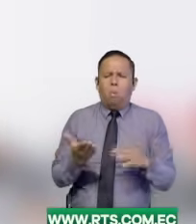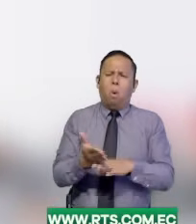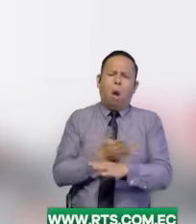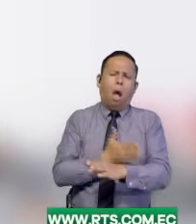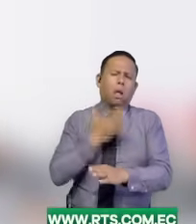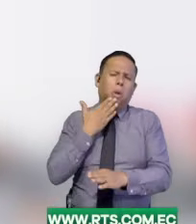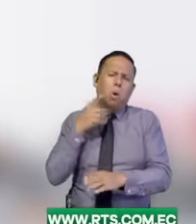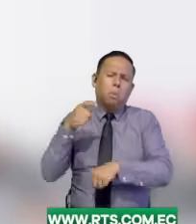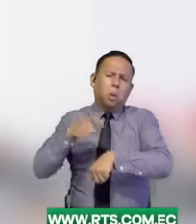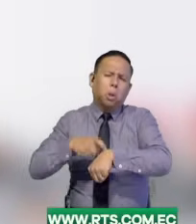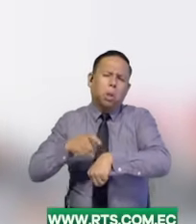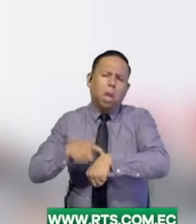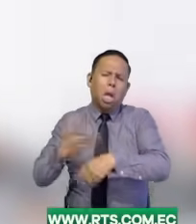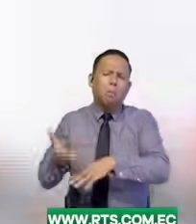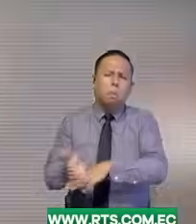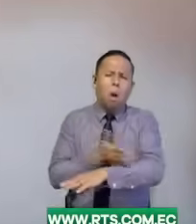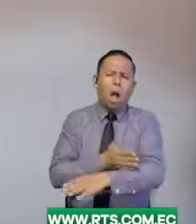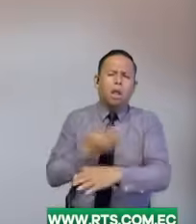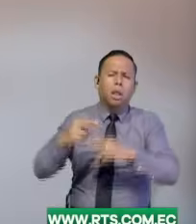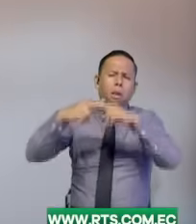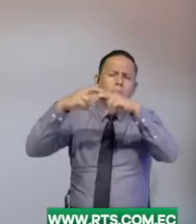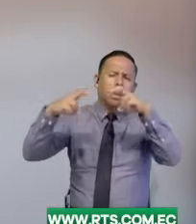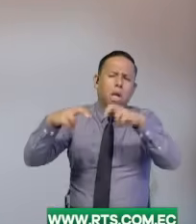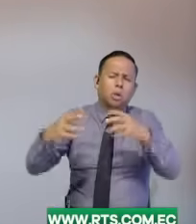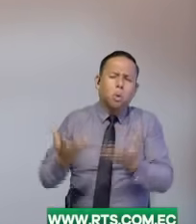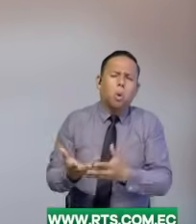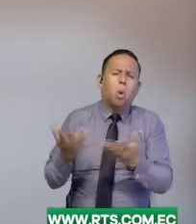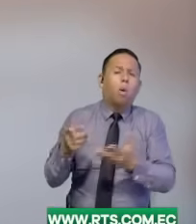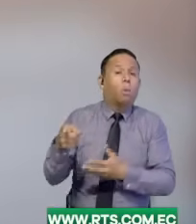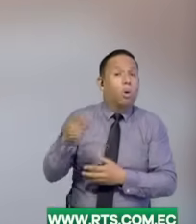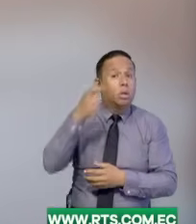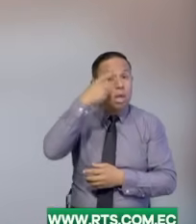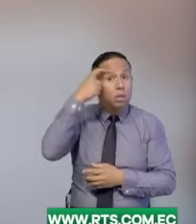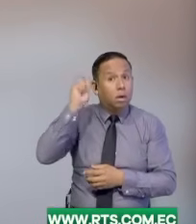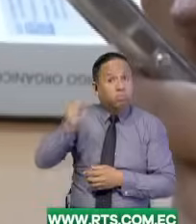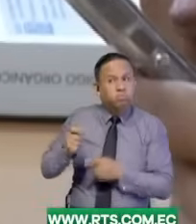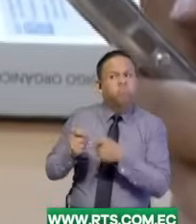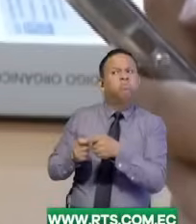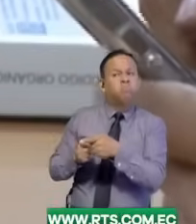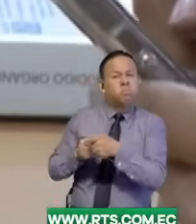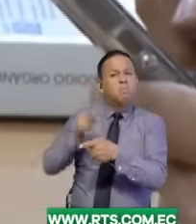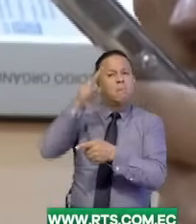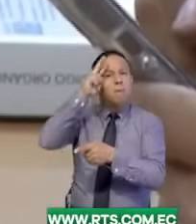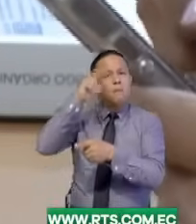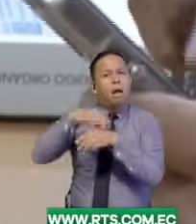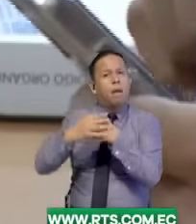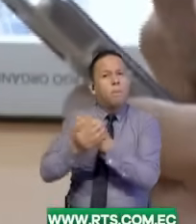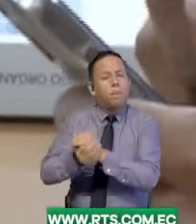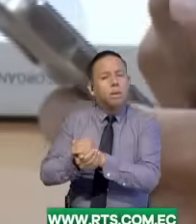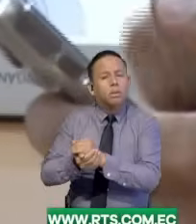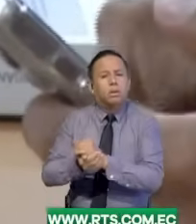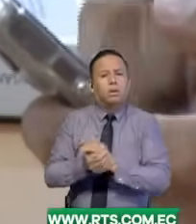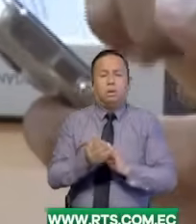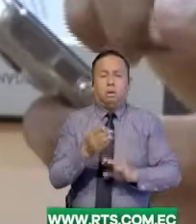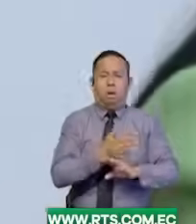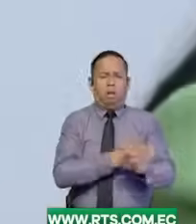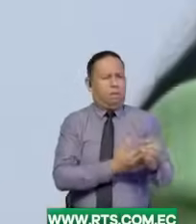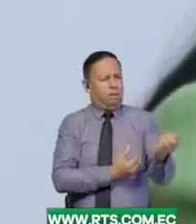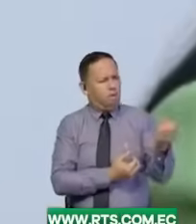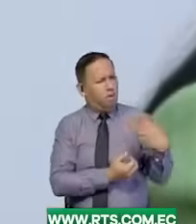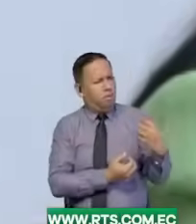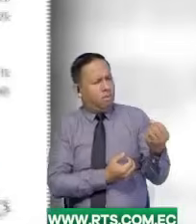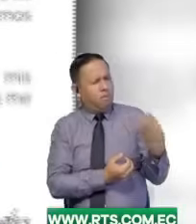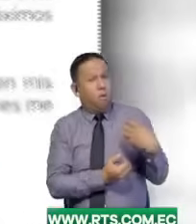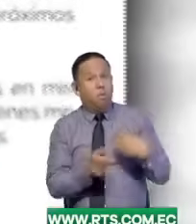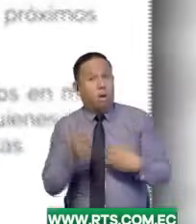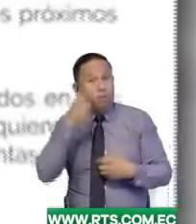y delitos del caso León de Troya por parte de Diana Salazar. Tras conocer estas denuncias, la fiscal general